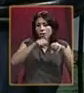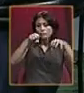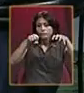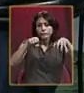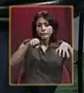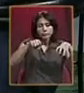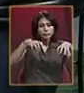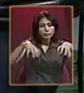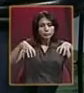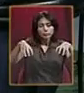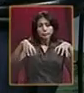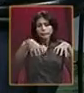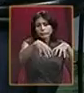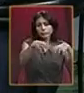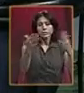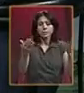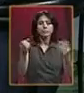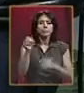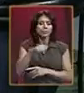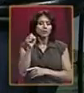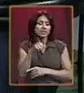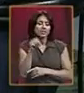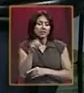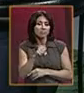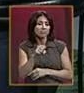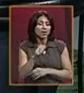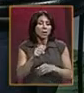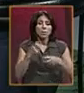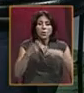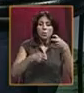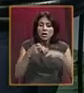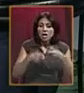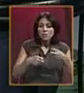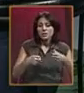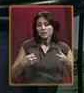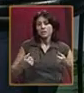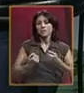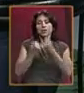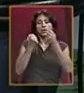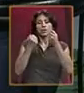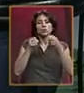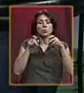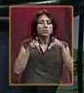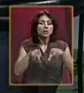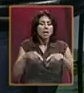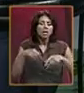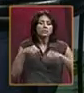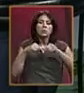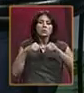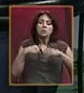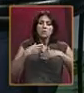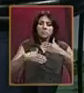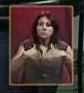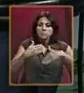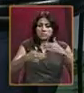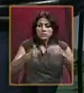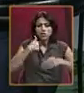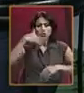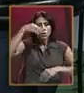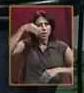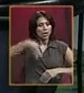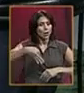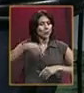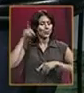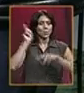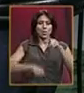Los problemas, los desafíos, las oportunidades siguen pasando, algunos se quedan, otros se van, y yo creo que el país no se puede